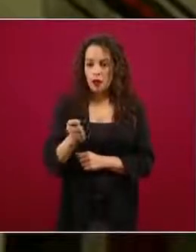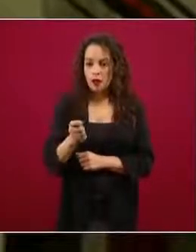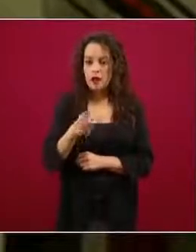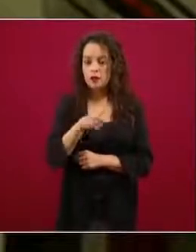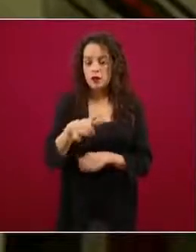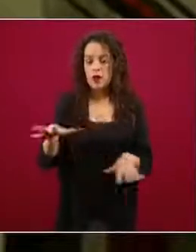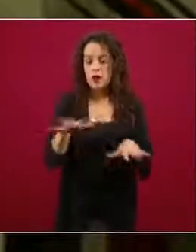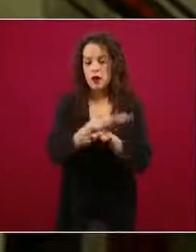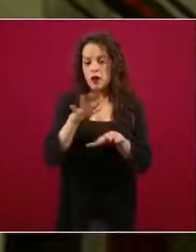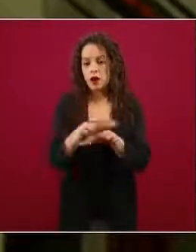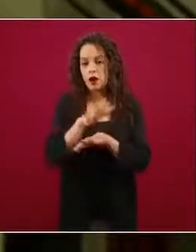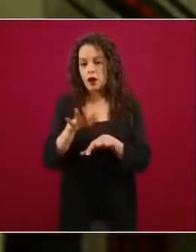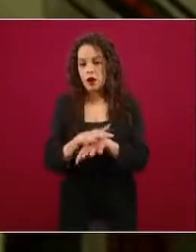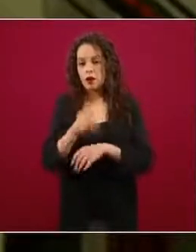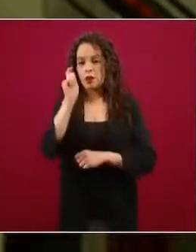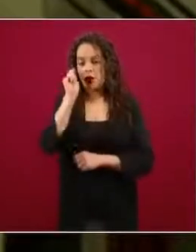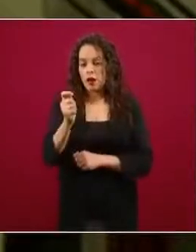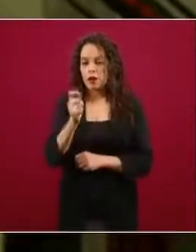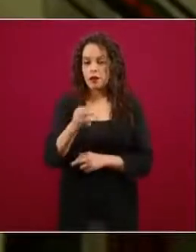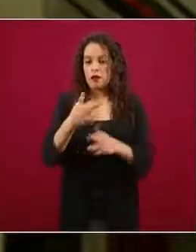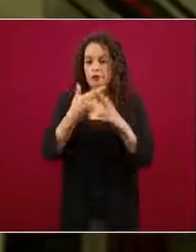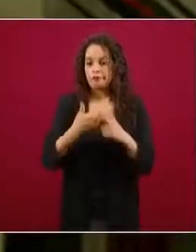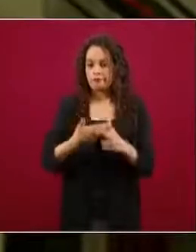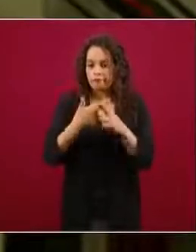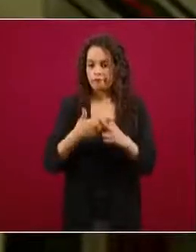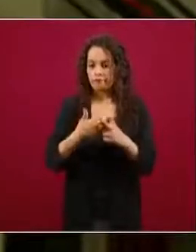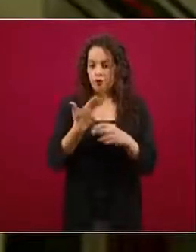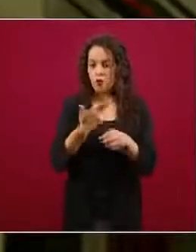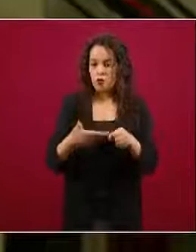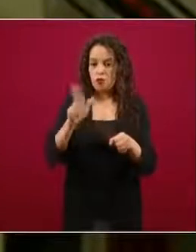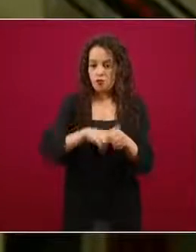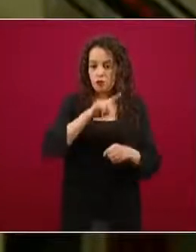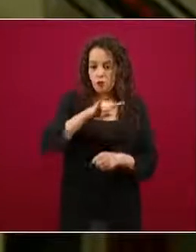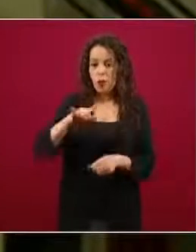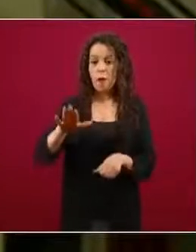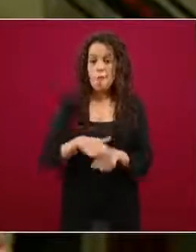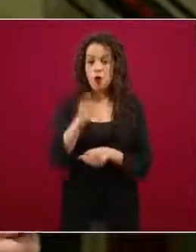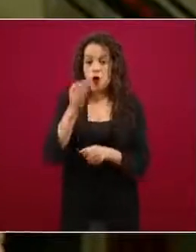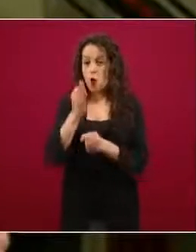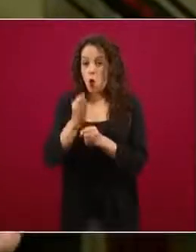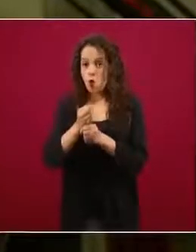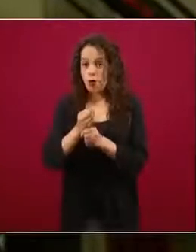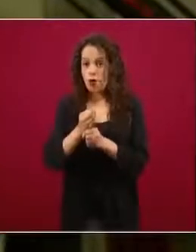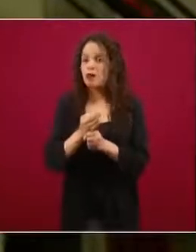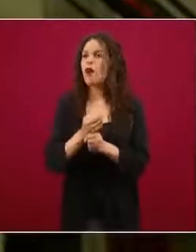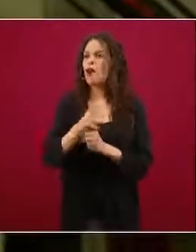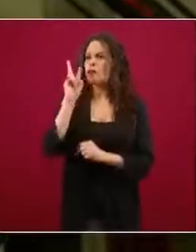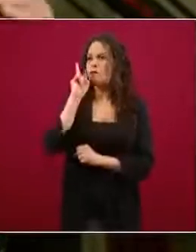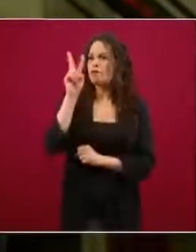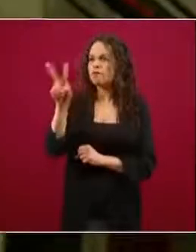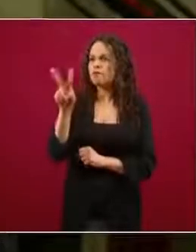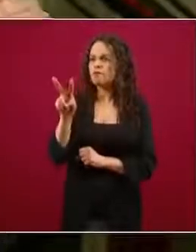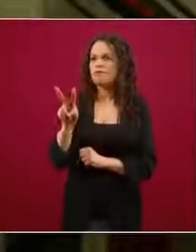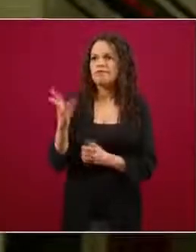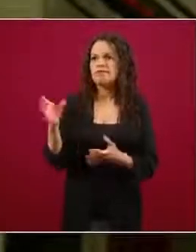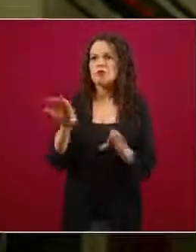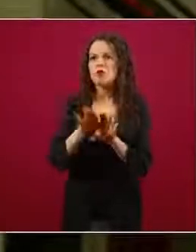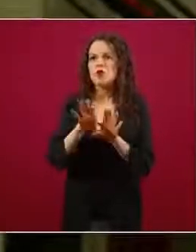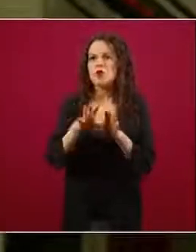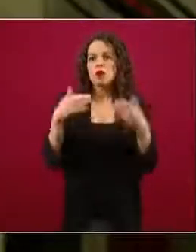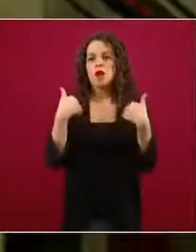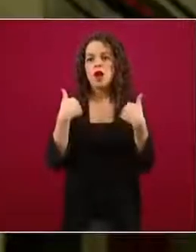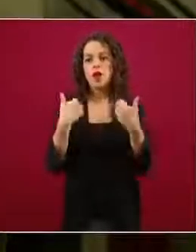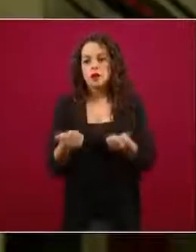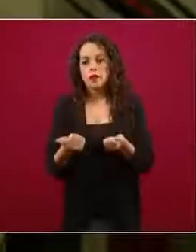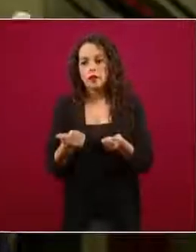la capacidad, ¿no? Porque o sea, en su forma actual no permite determinar si los saltos, ¿no? O